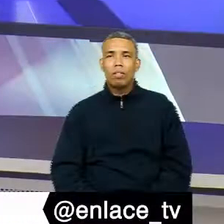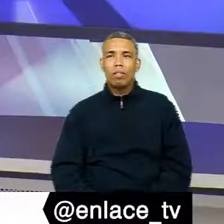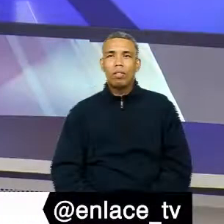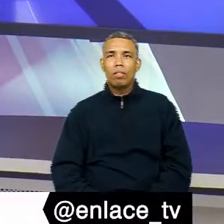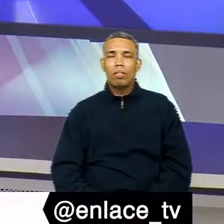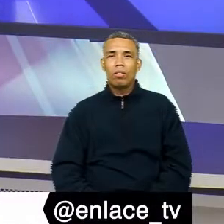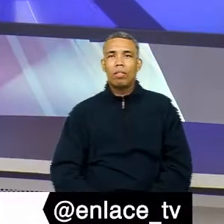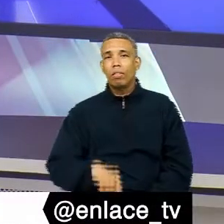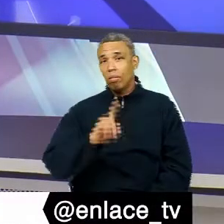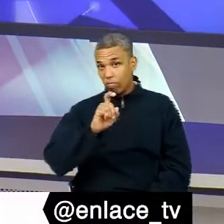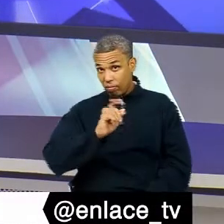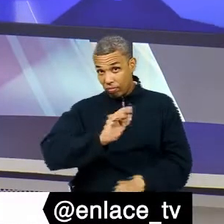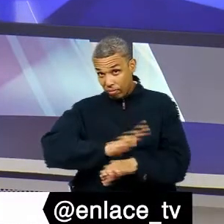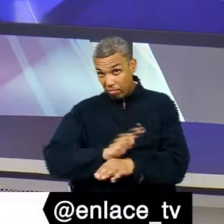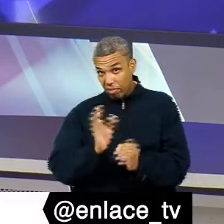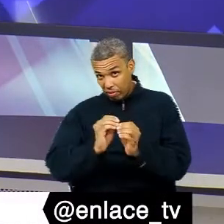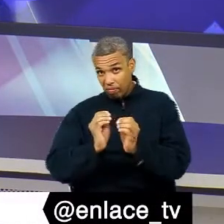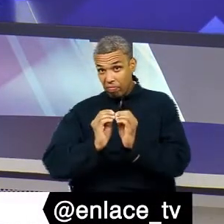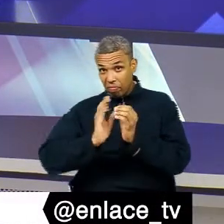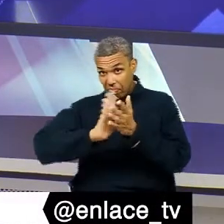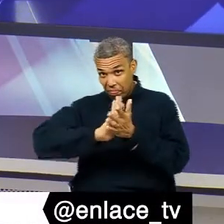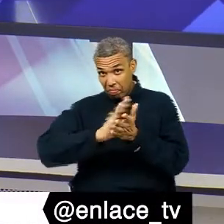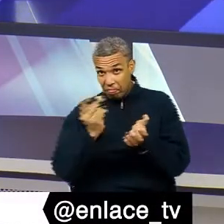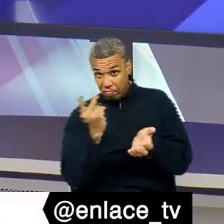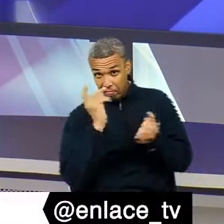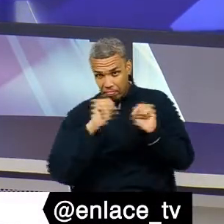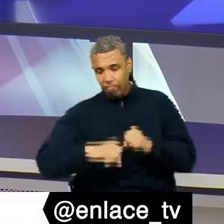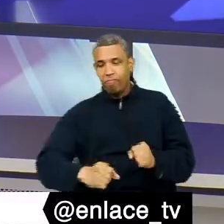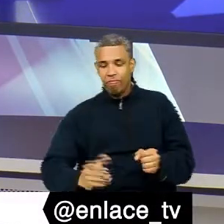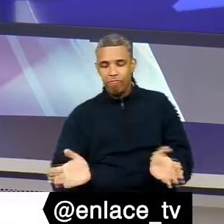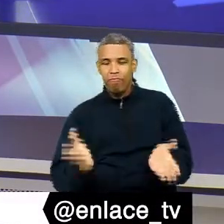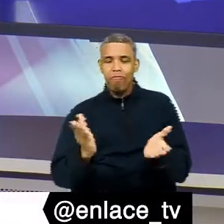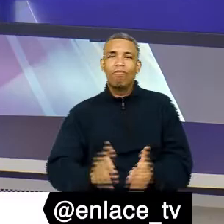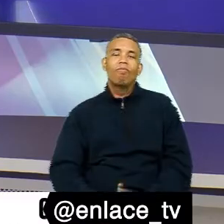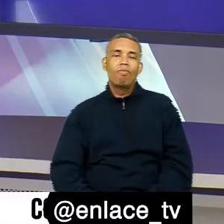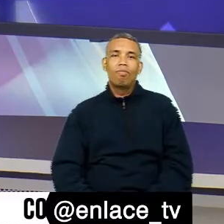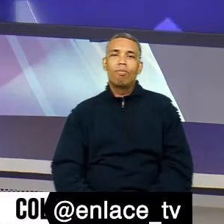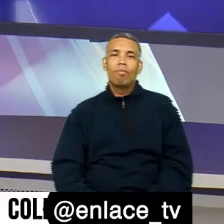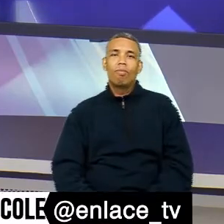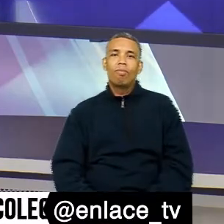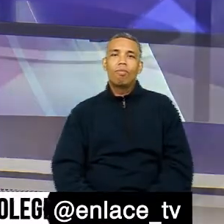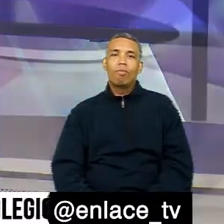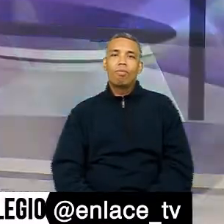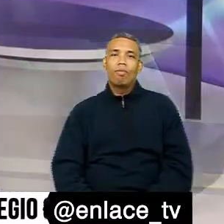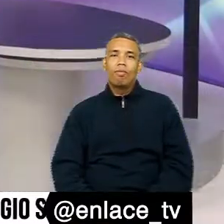vemos 6 en punto de la tarde con más de lo que usted quiere ver. Enlace Noticias, feliz tarde para todos.